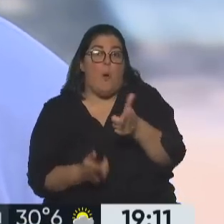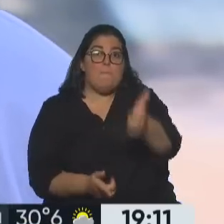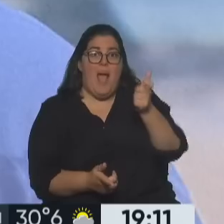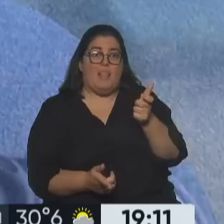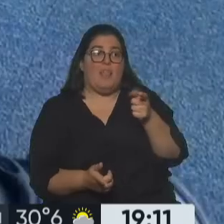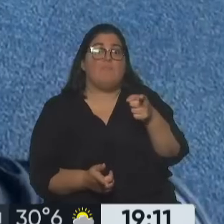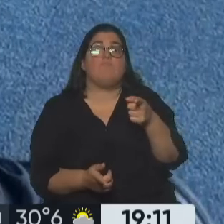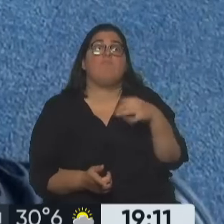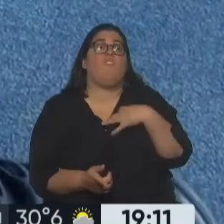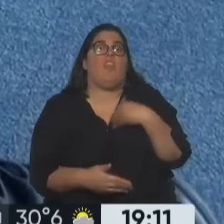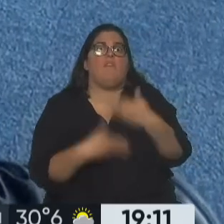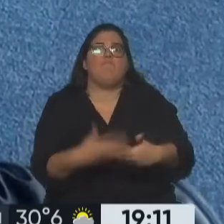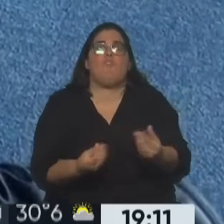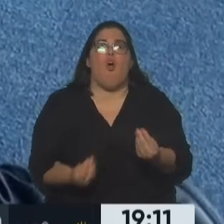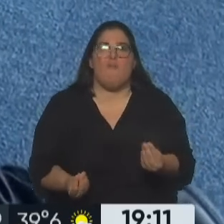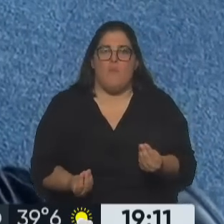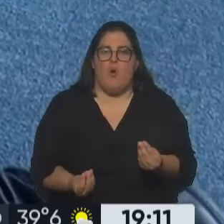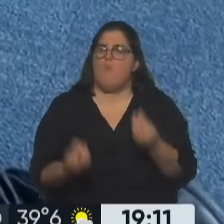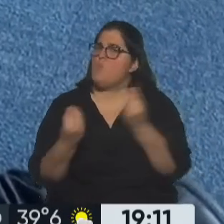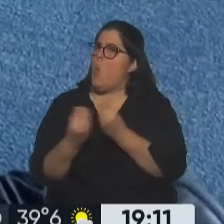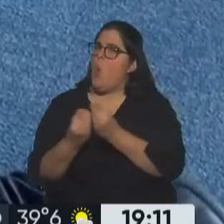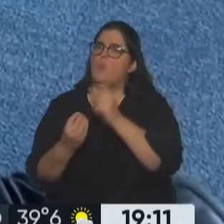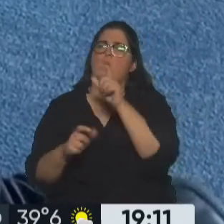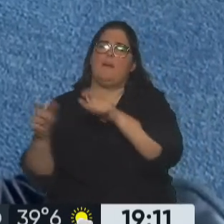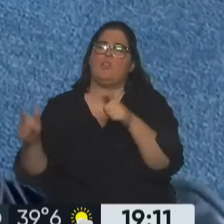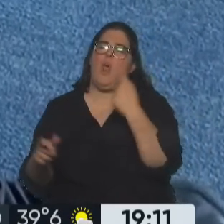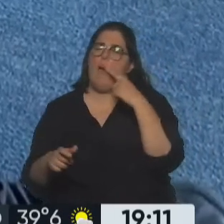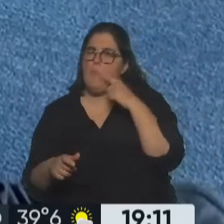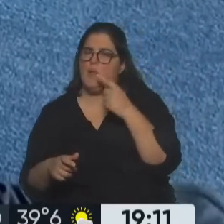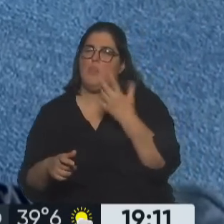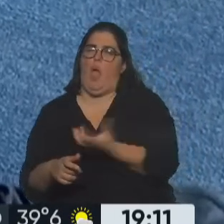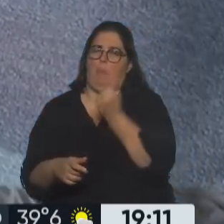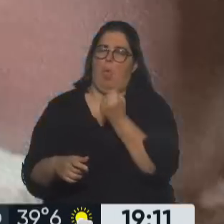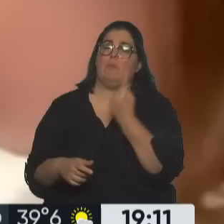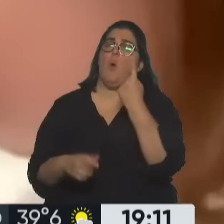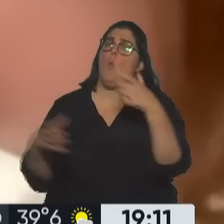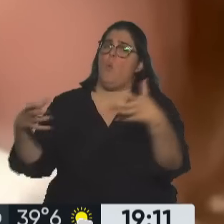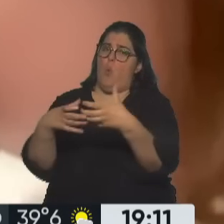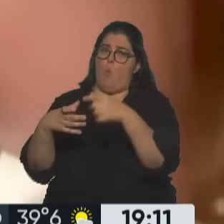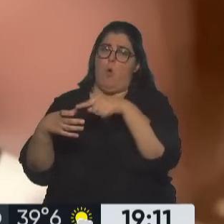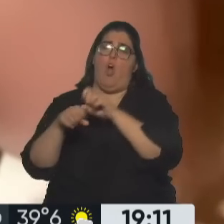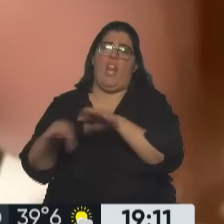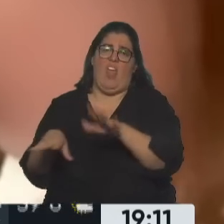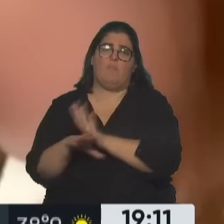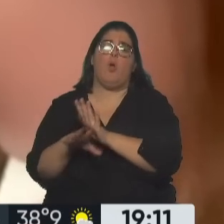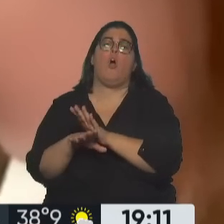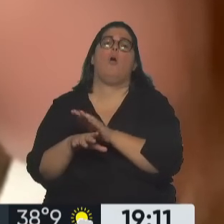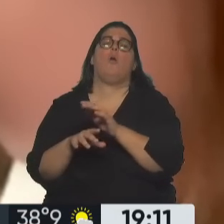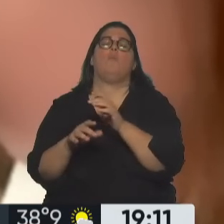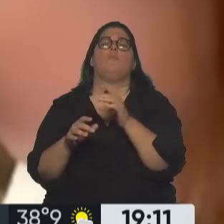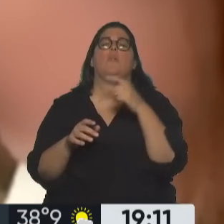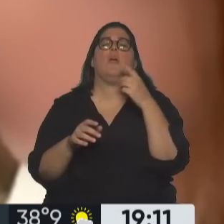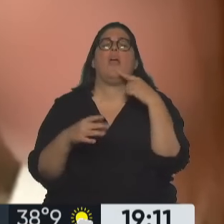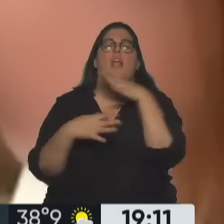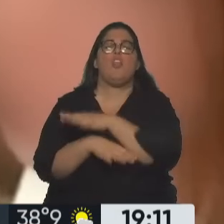quedar hay muchos oportunistas y hay una una red en particular que cuando uno en ruso busca y